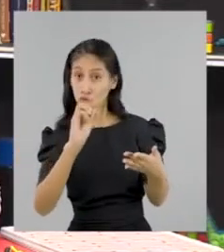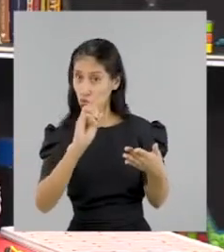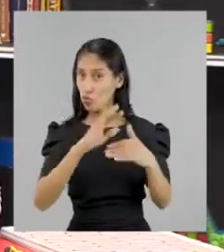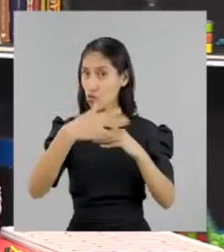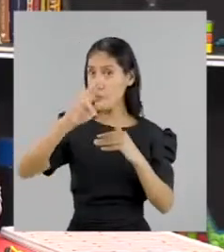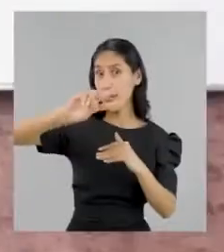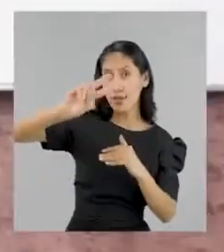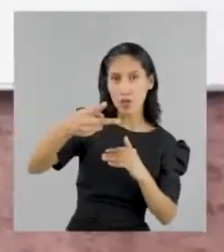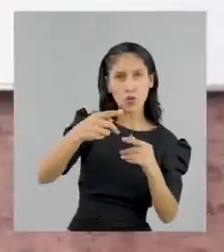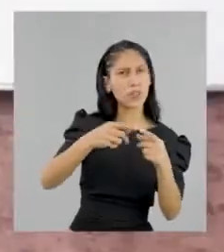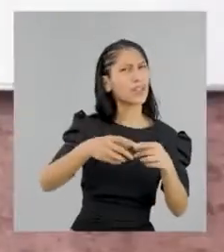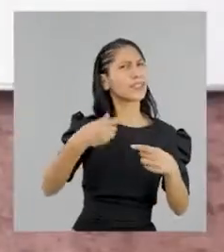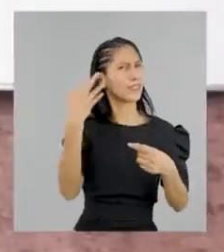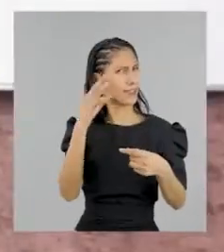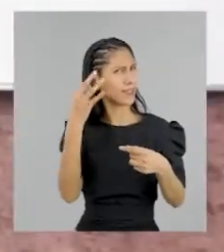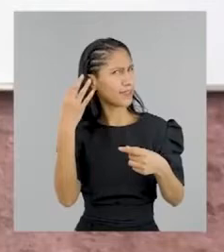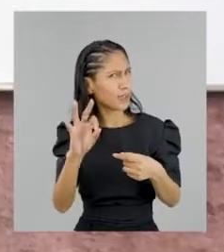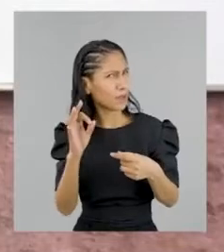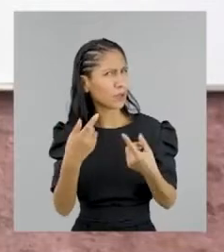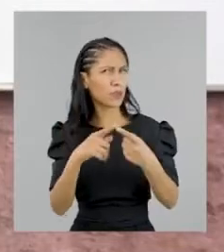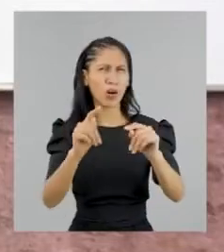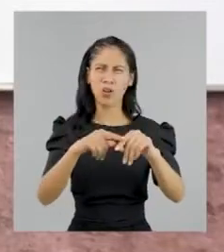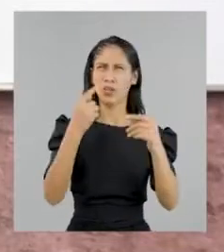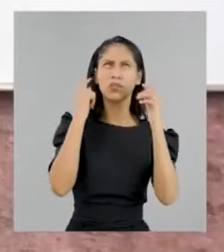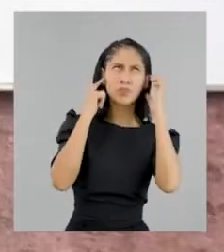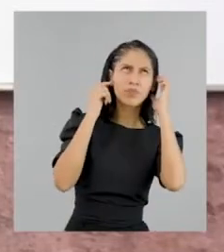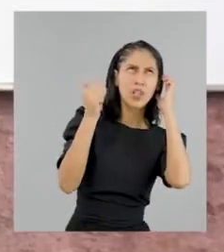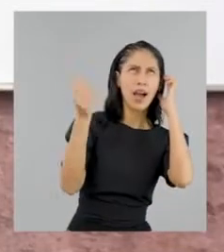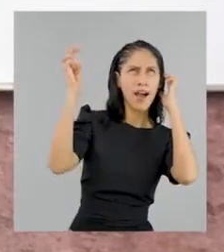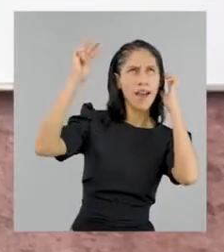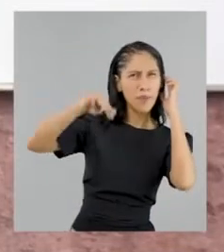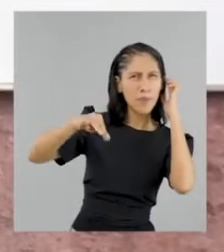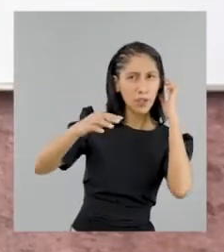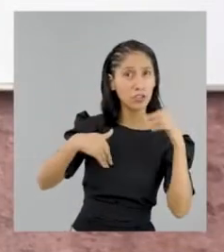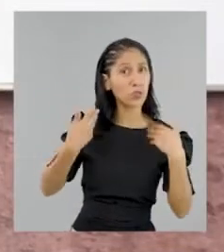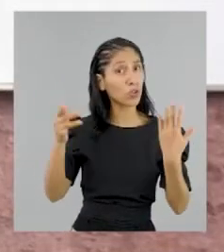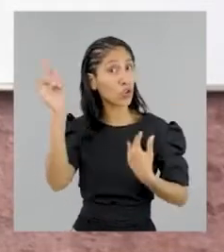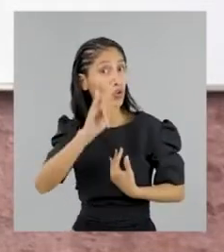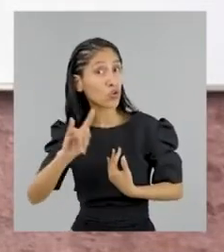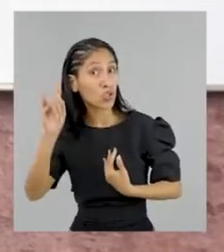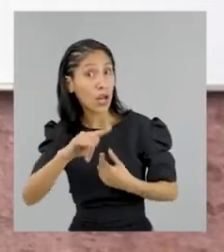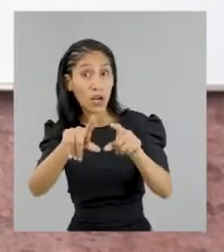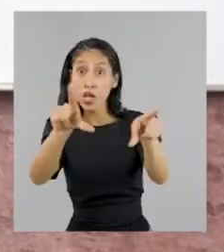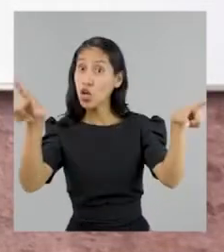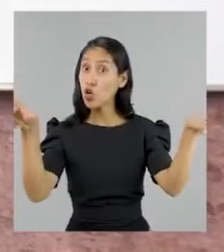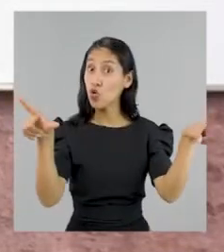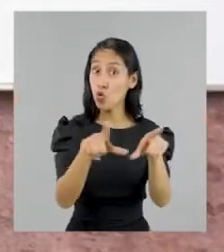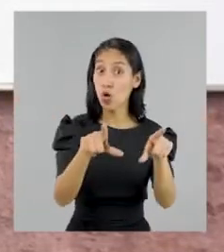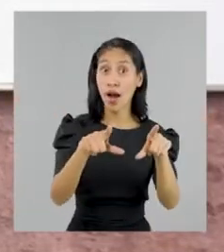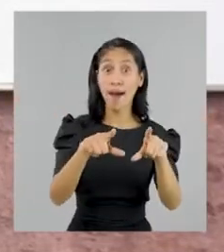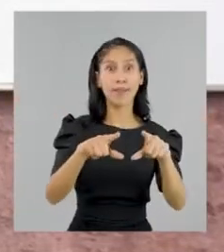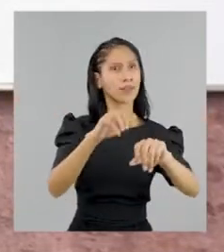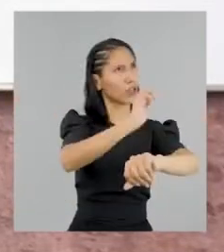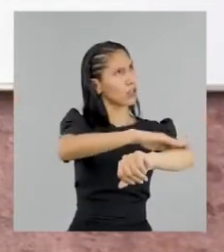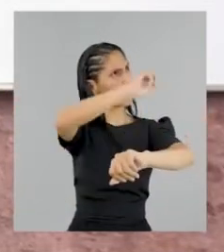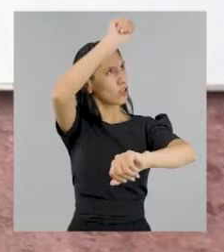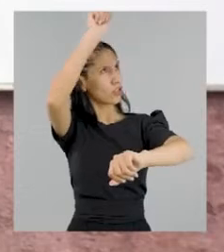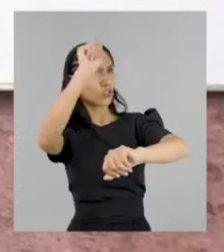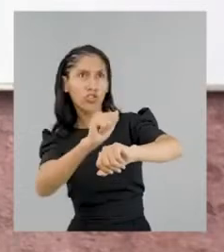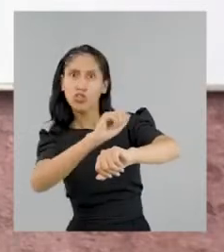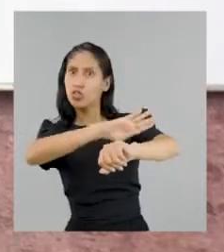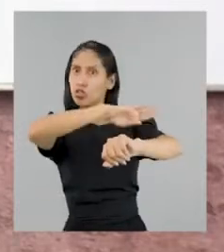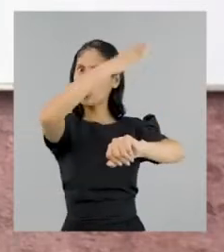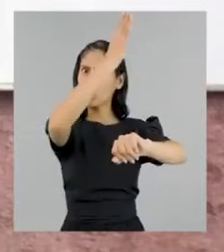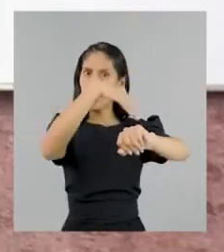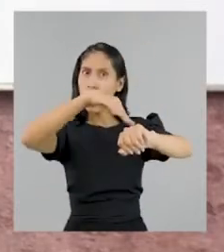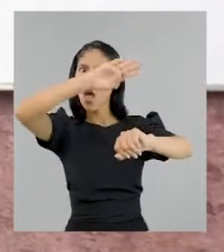la frecuencia. ¿Quiere decir entonces que la señal AM se puede usar en zonas de alturas, cerros y